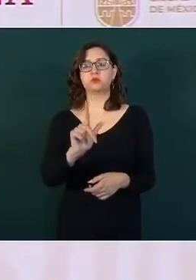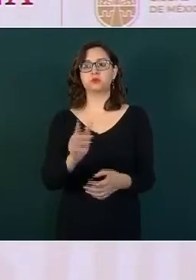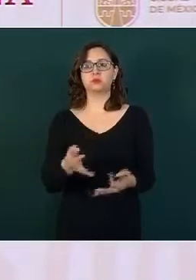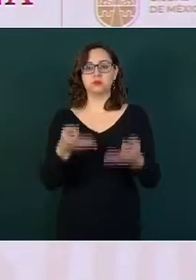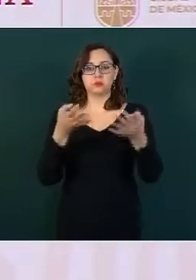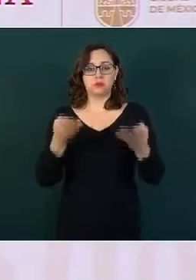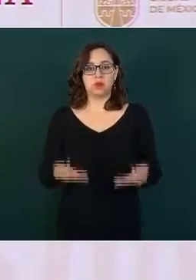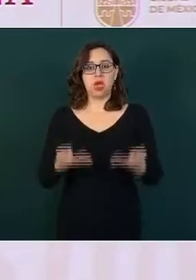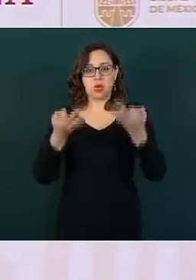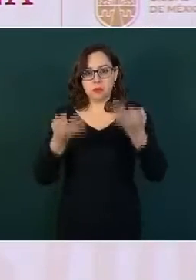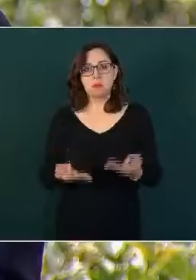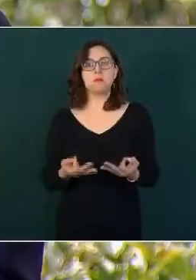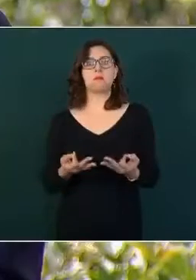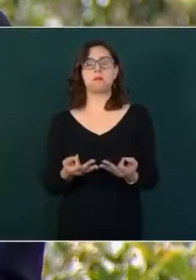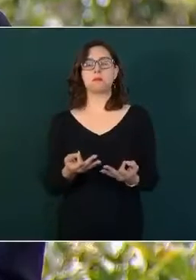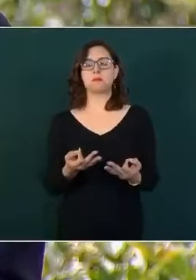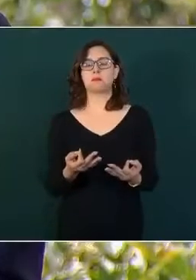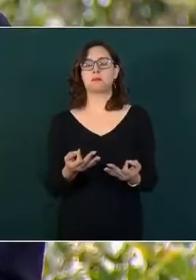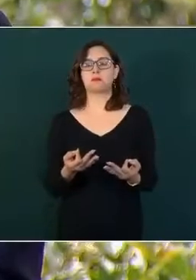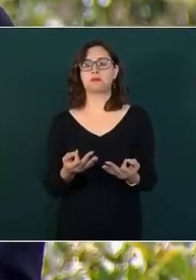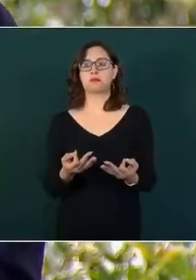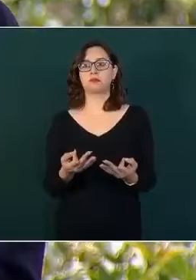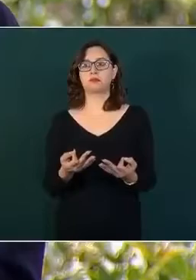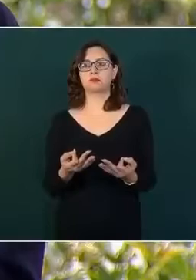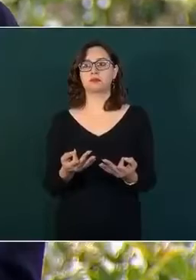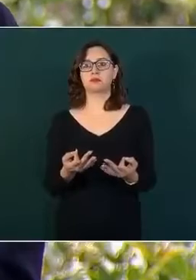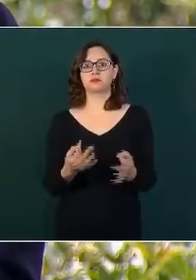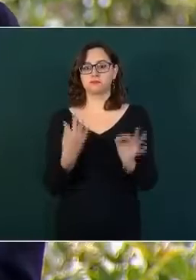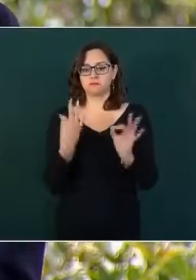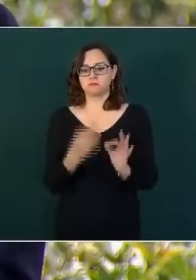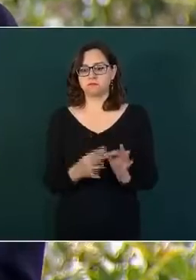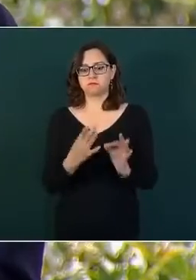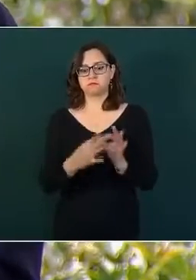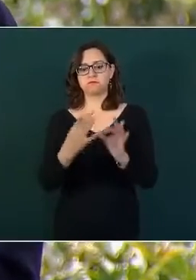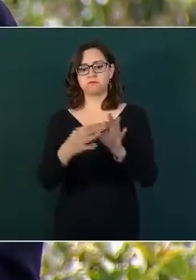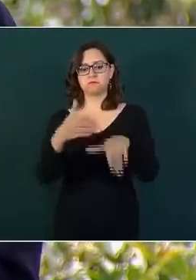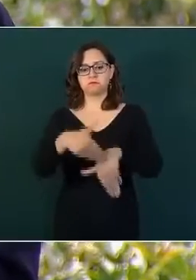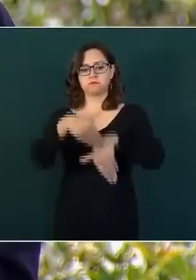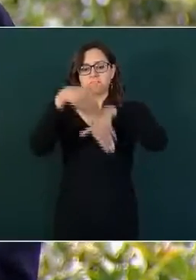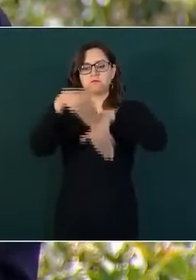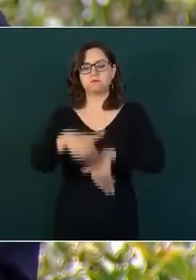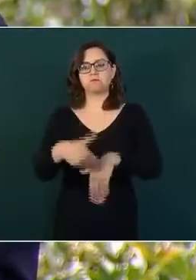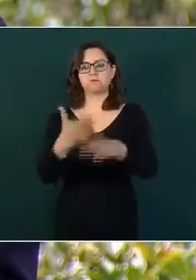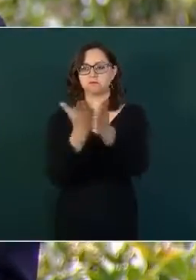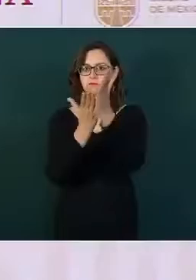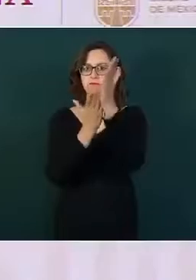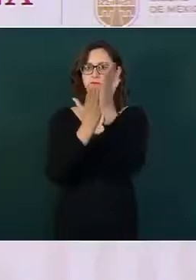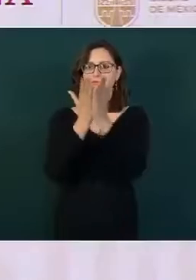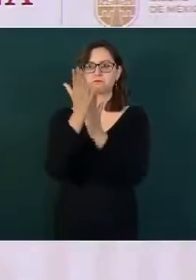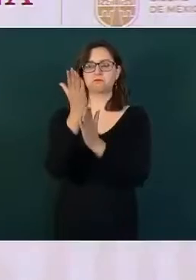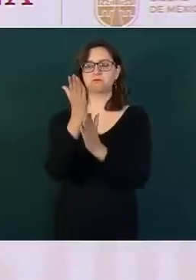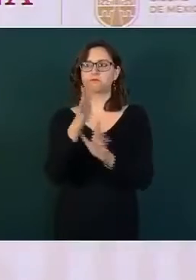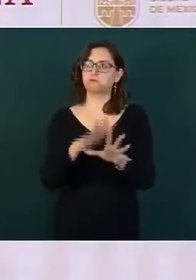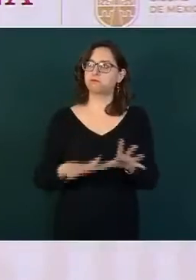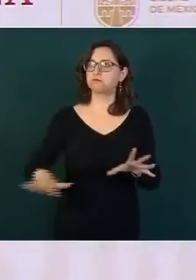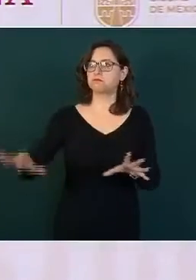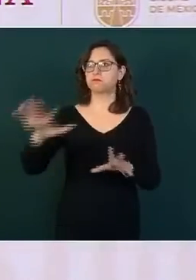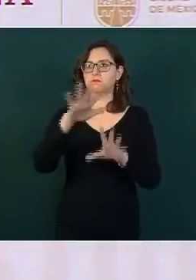caracterizada también por la disciplina y la lealtad al pueblo.